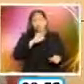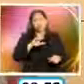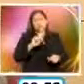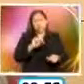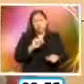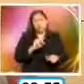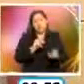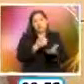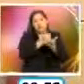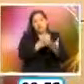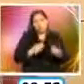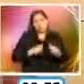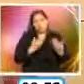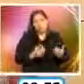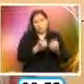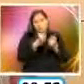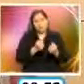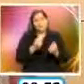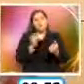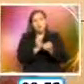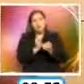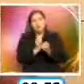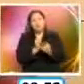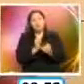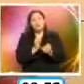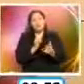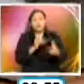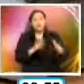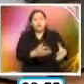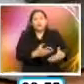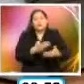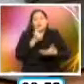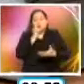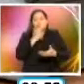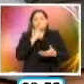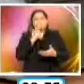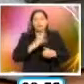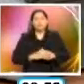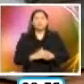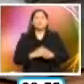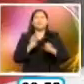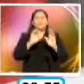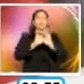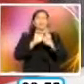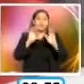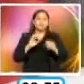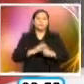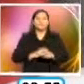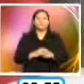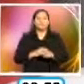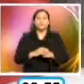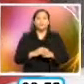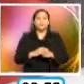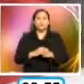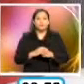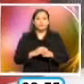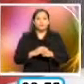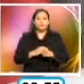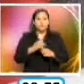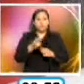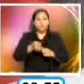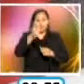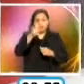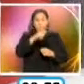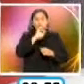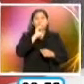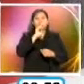muy amigable y el vínculo en lo posible, tratar de conservarlo. Ok. ¿En qué beneficia, por ejemplo, este primer encuentro